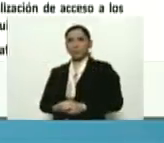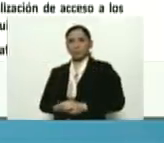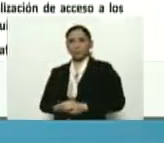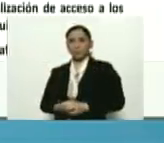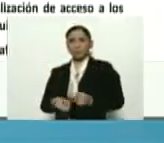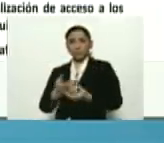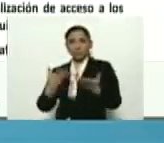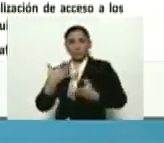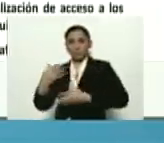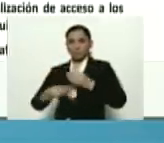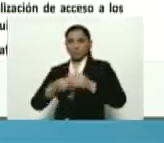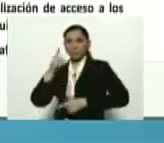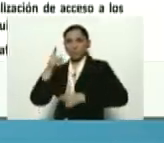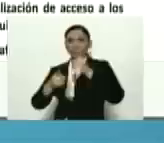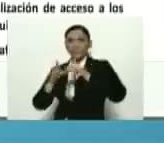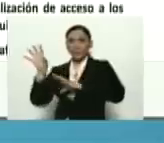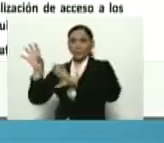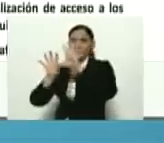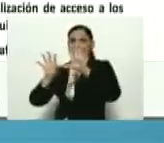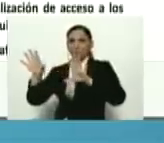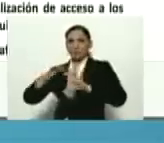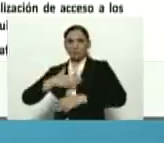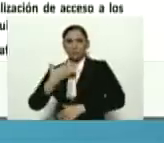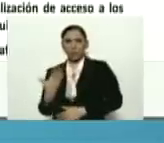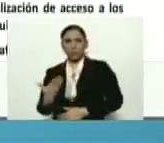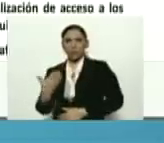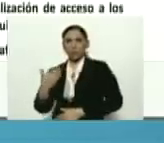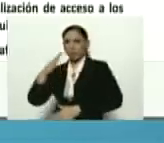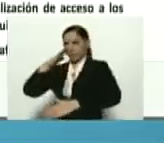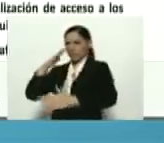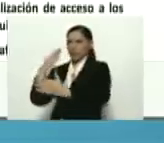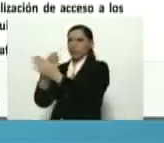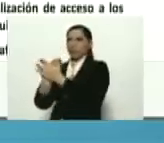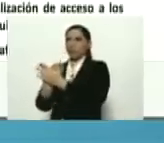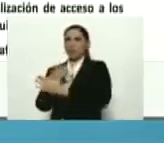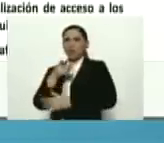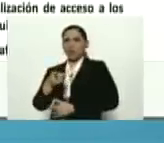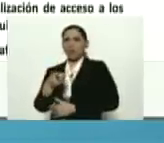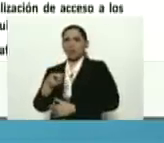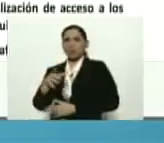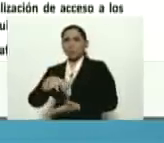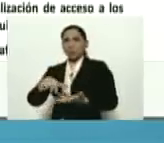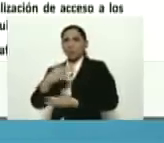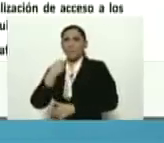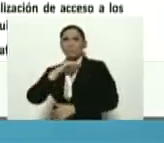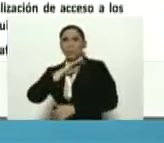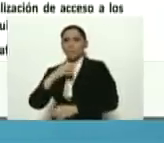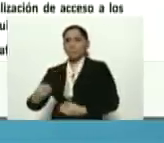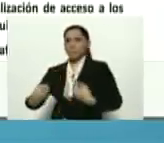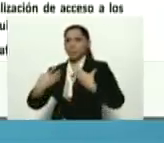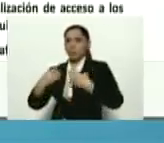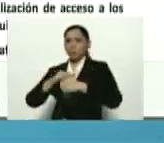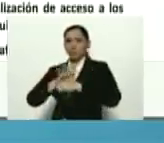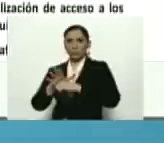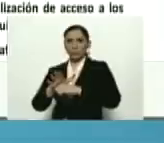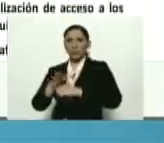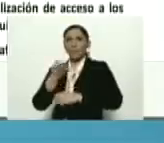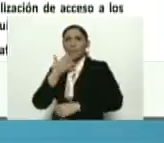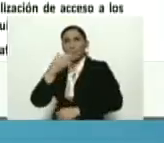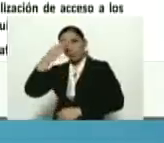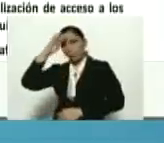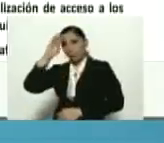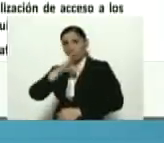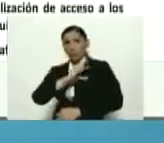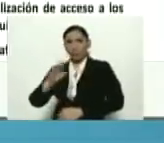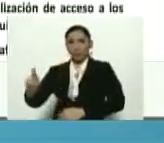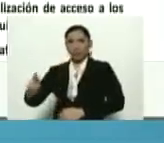lo que ha hecho que algunos países hayan podido confrontar esta crisis del COVID-19 en mejores condiciones, el caso de Cuba, de Costa Rica,